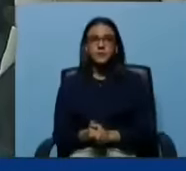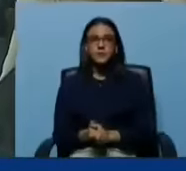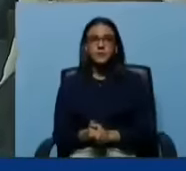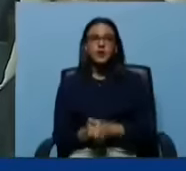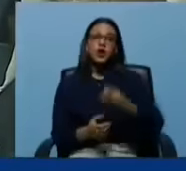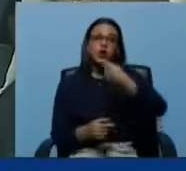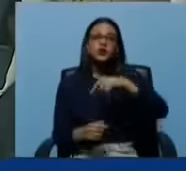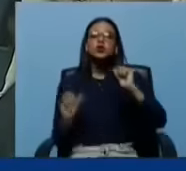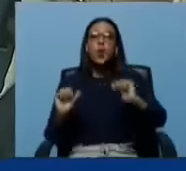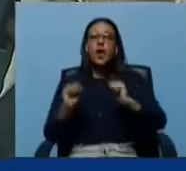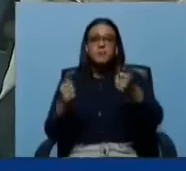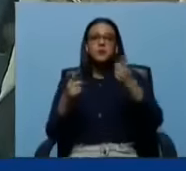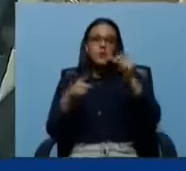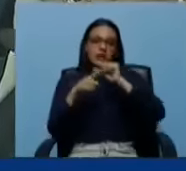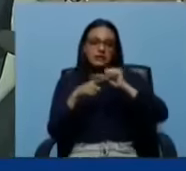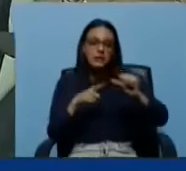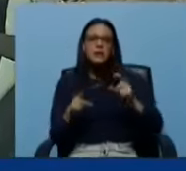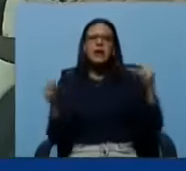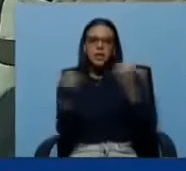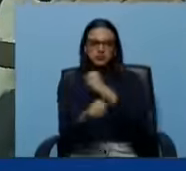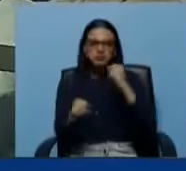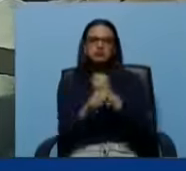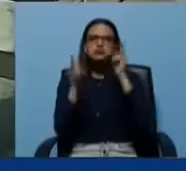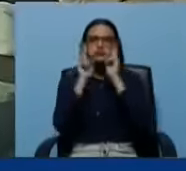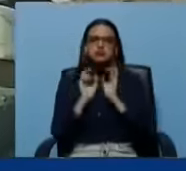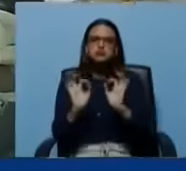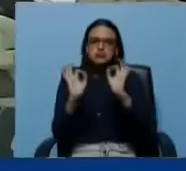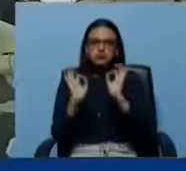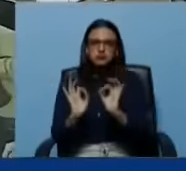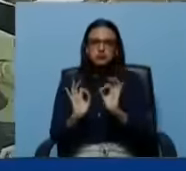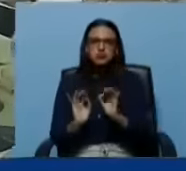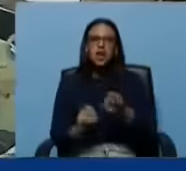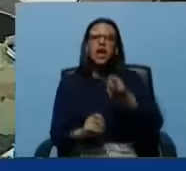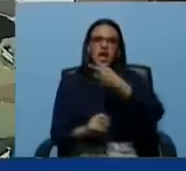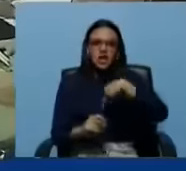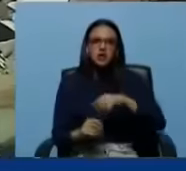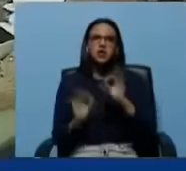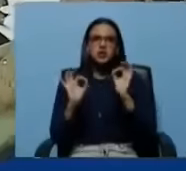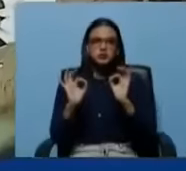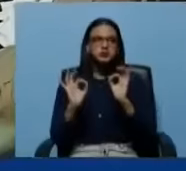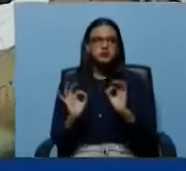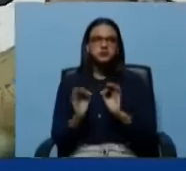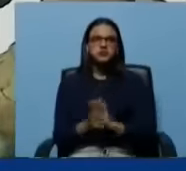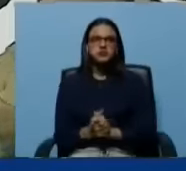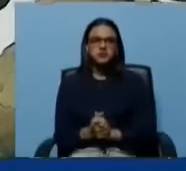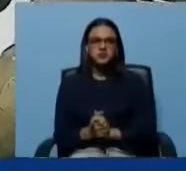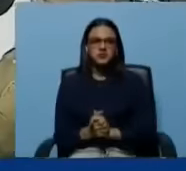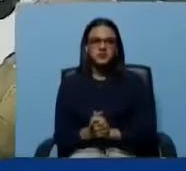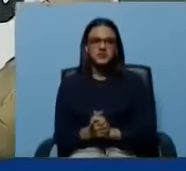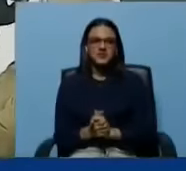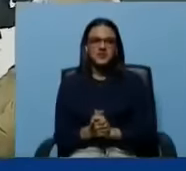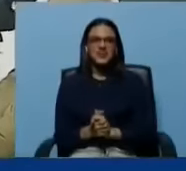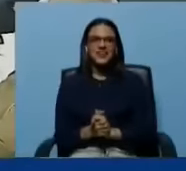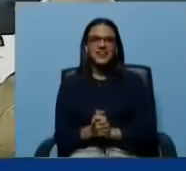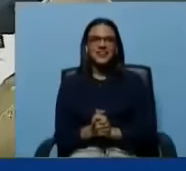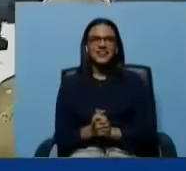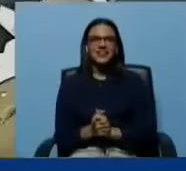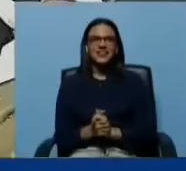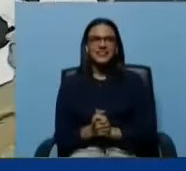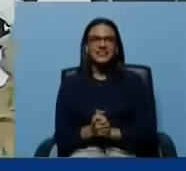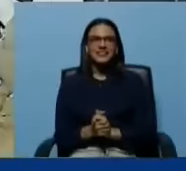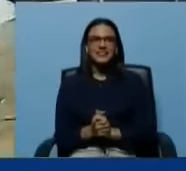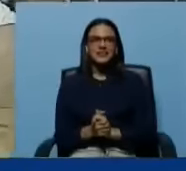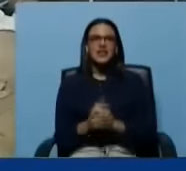empezando una buena semana de trabajo y muy oportuna empezar la semana con esta